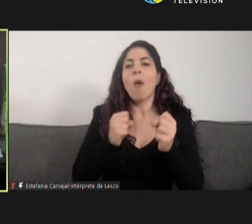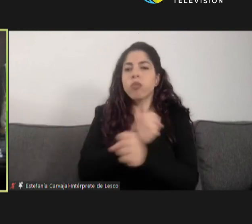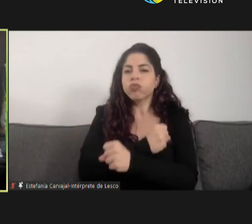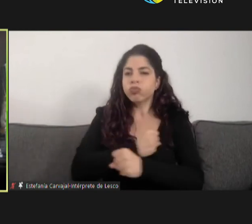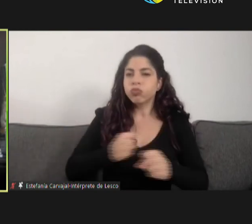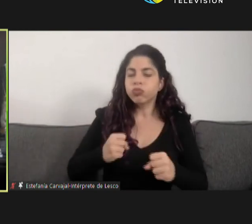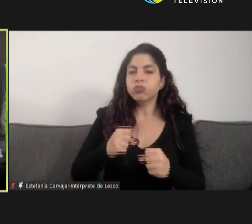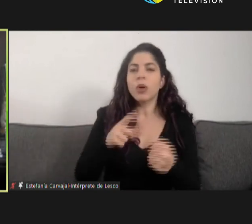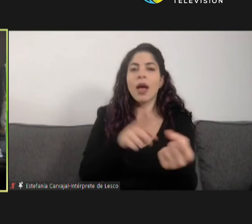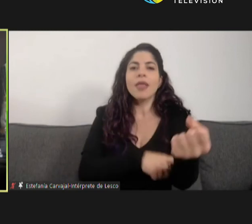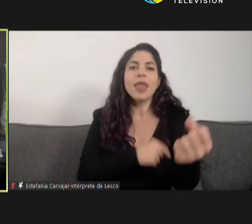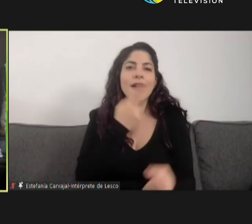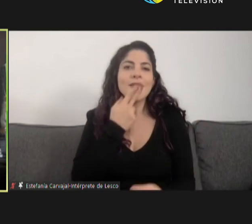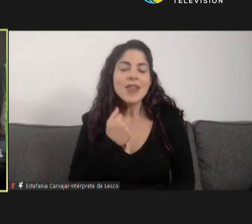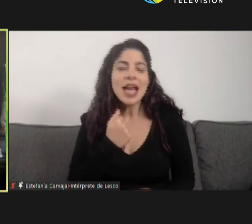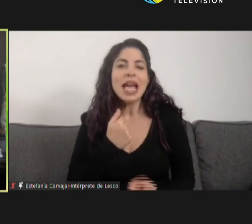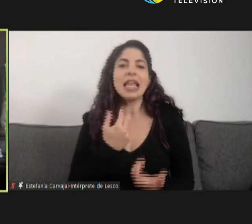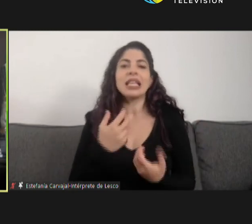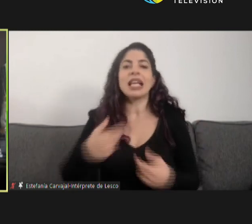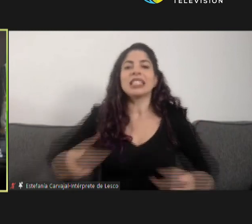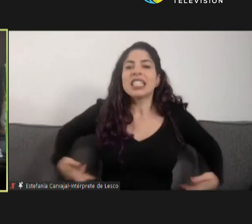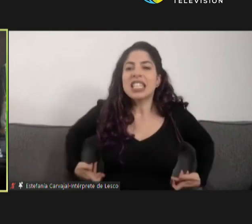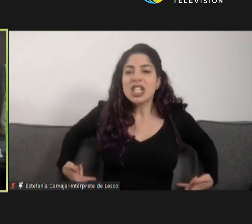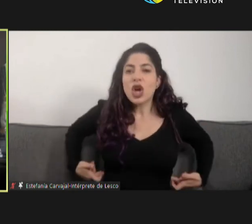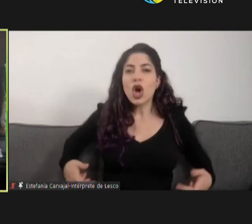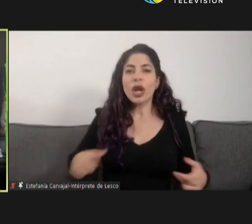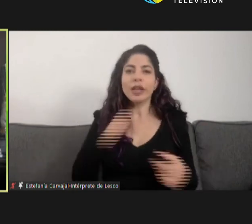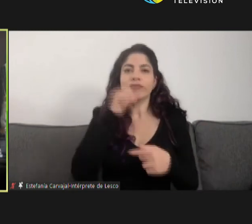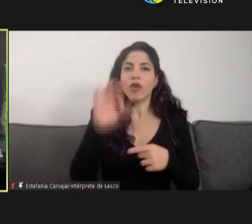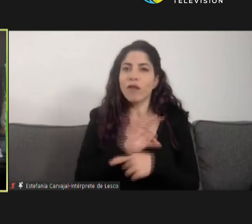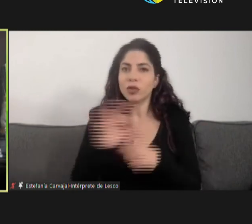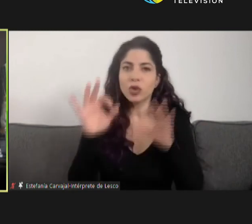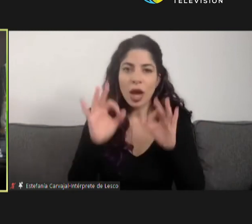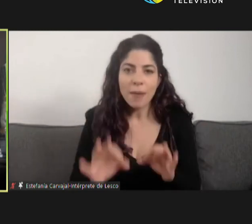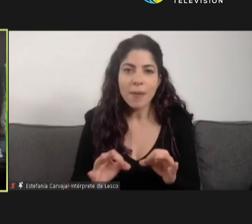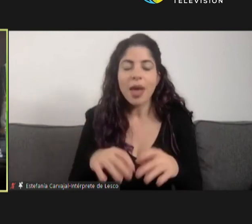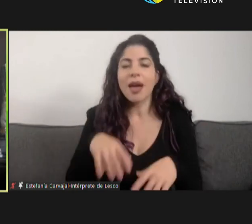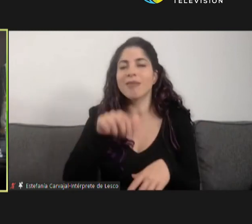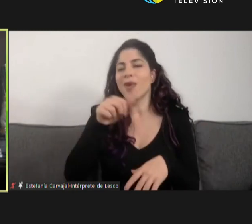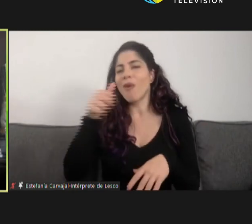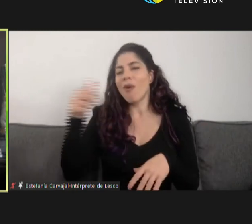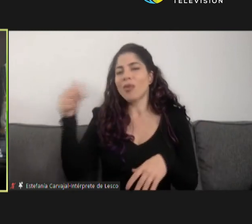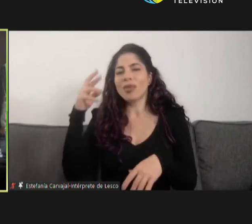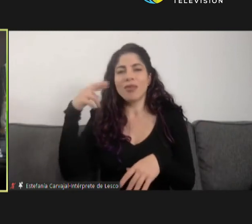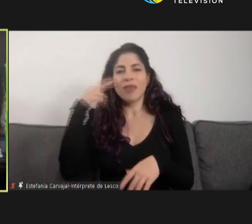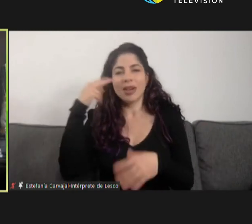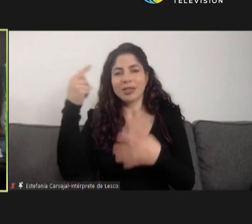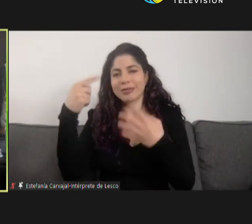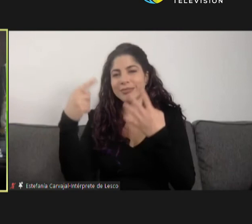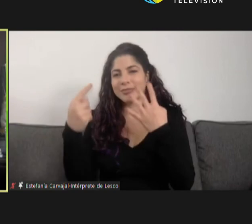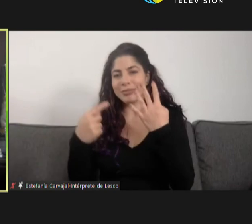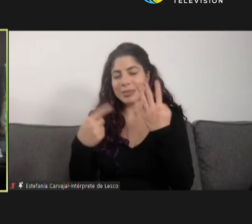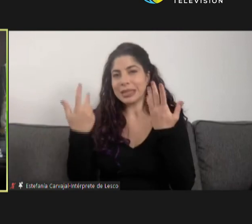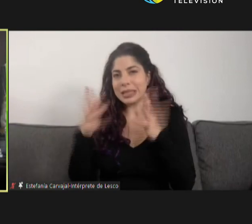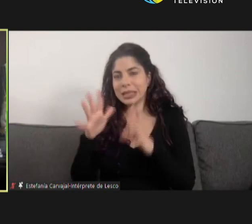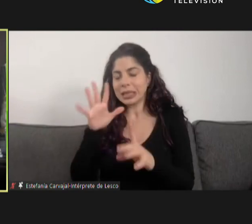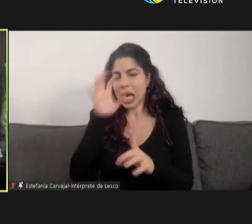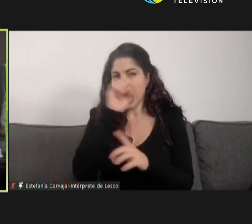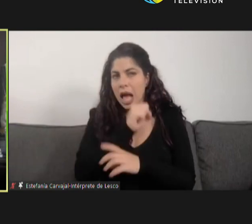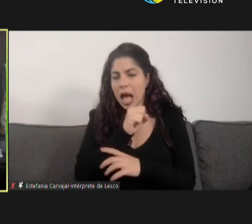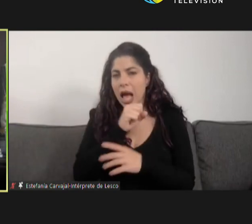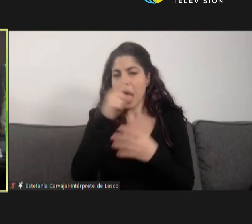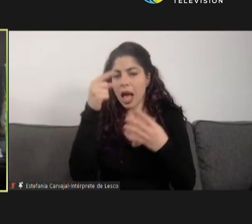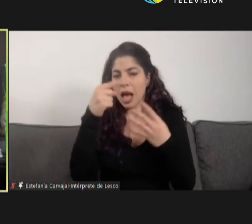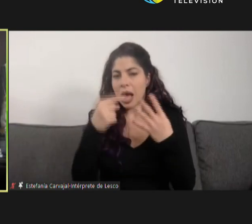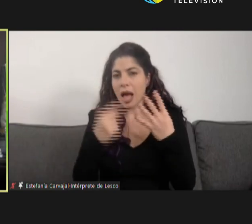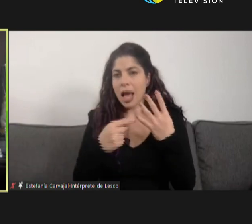la diabetes, la insuficiencia renal y diferentes factores que se han identificado como